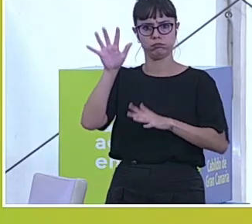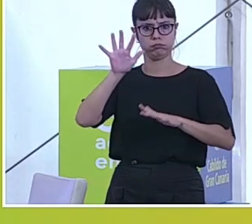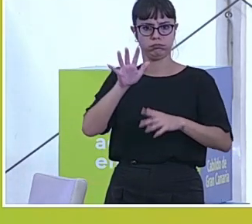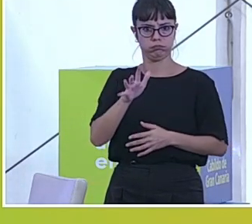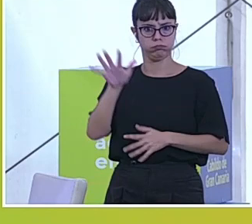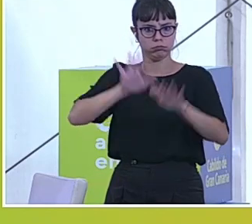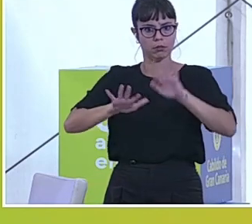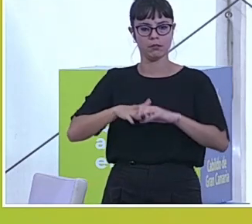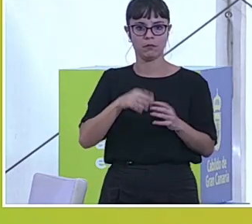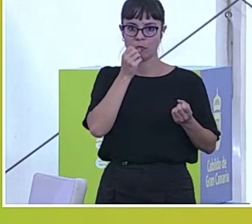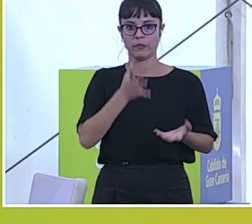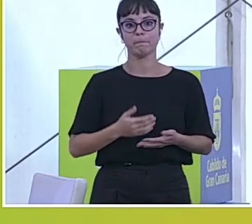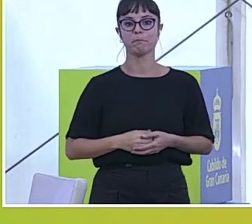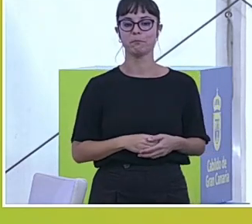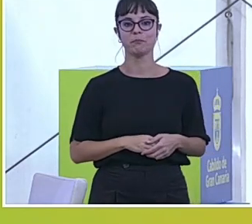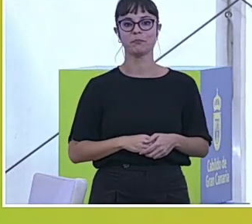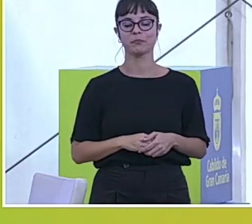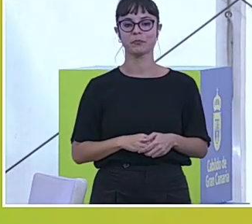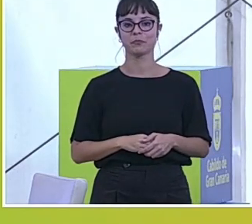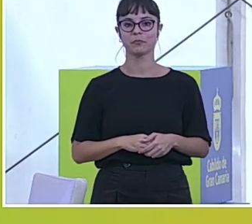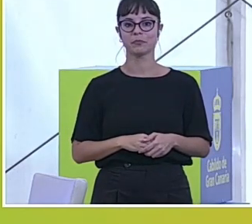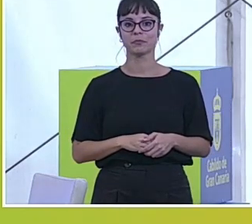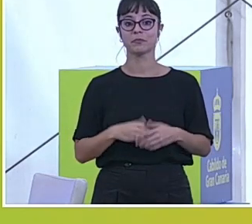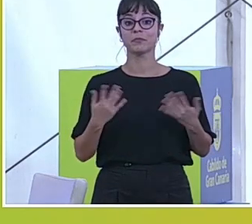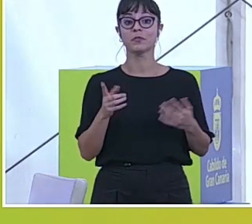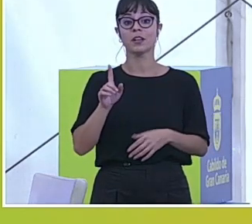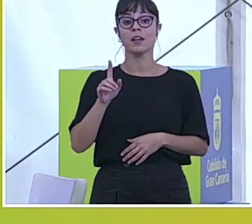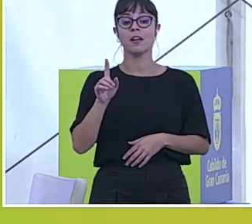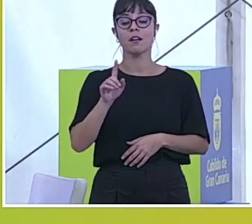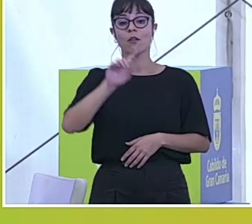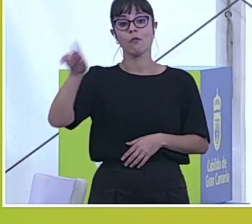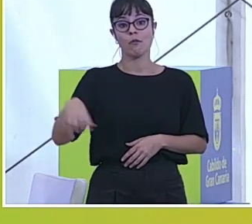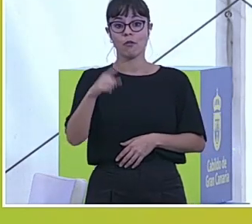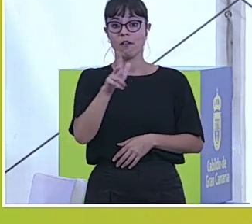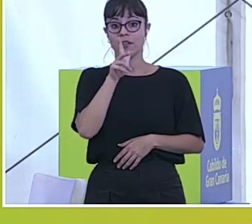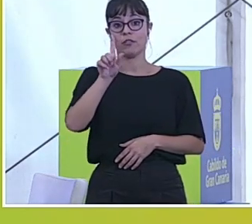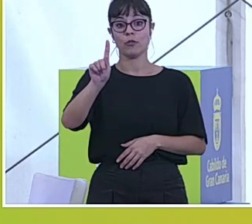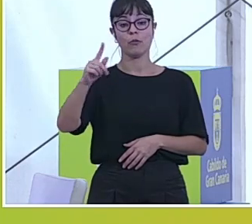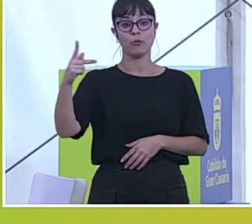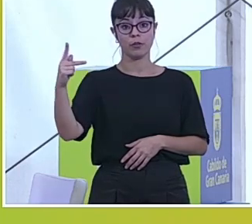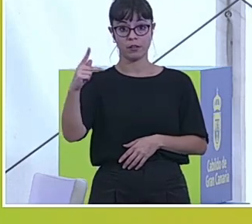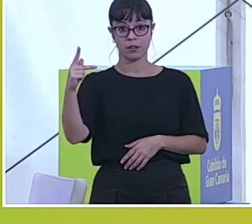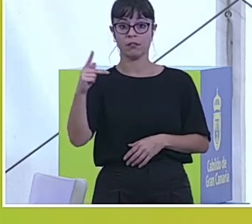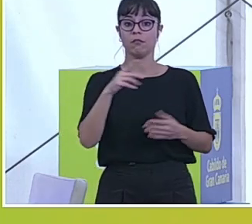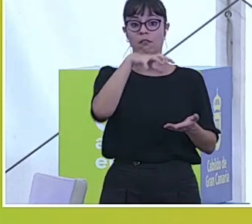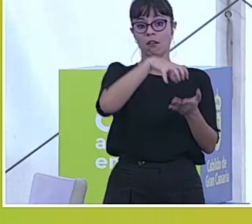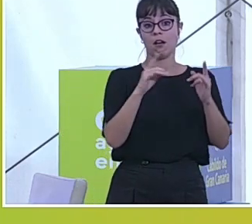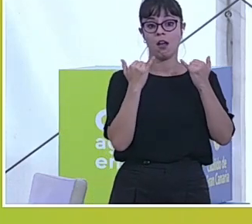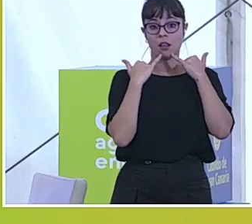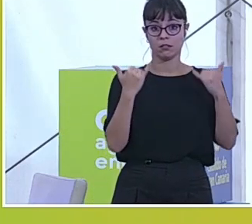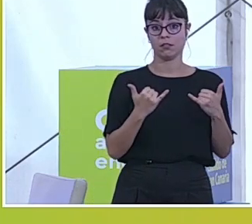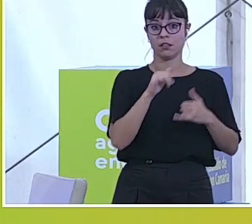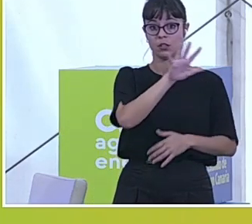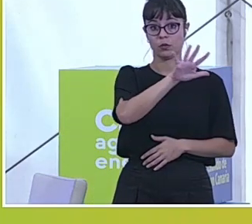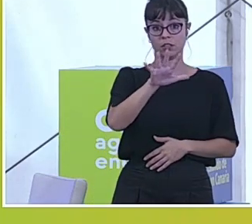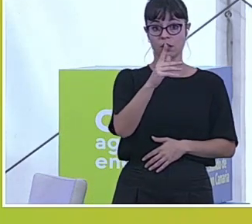lo que se hacía fundamentalmente era producir 1 kilogramo de hidrógeno a la hora con un electrolizador de 55 kilovatios, ¿vale? Y